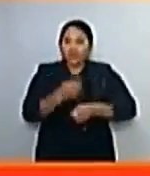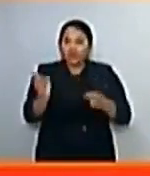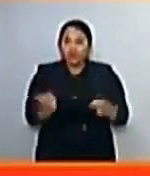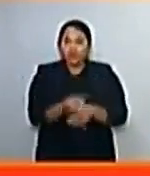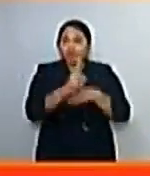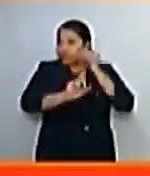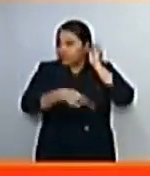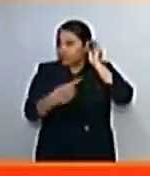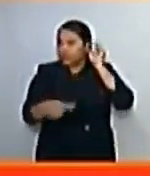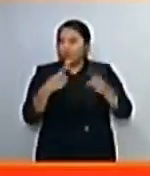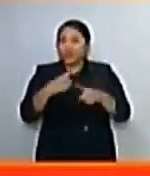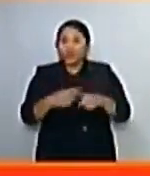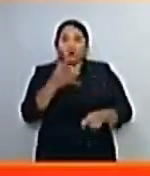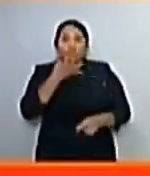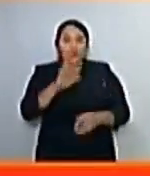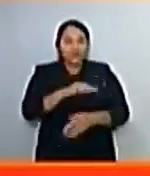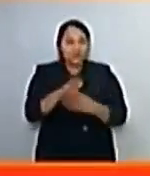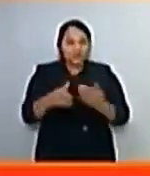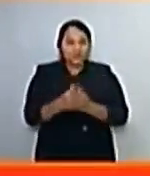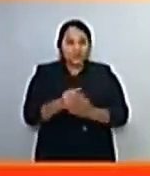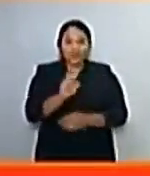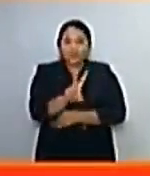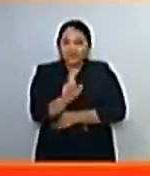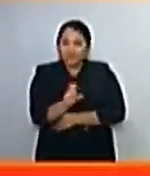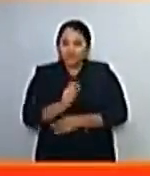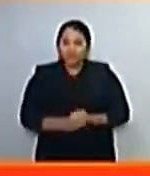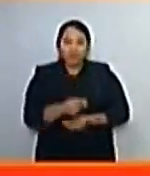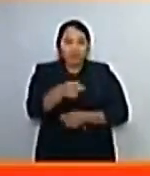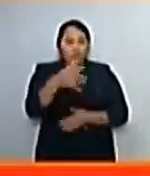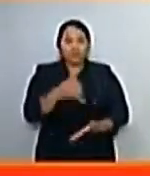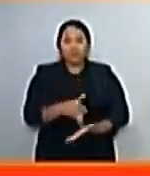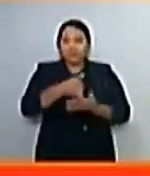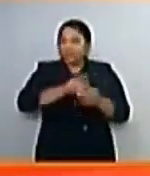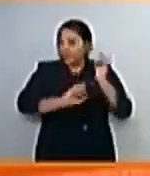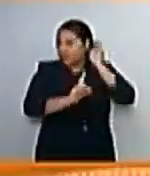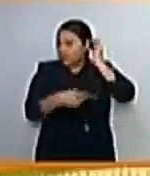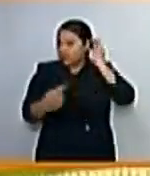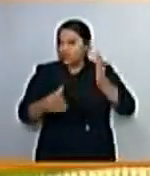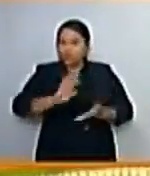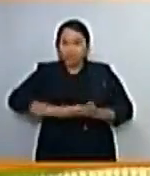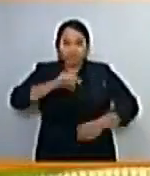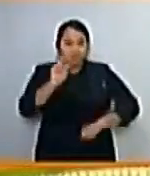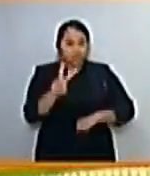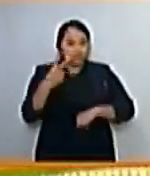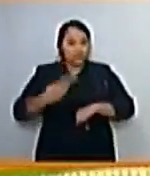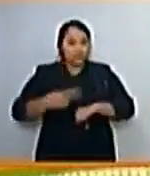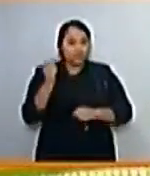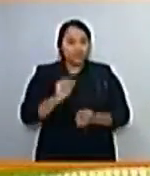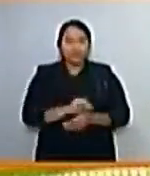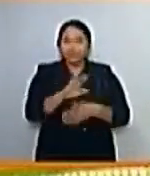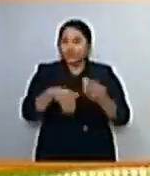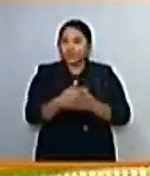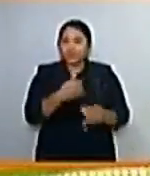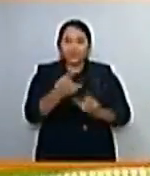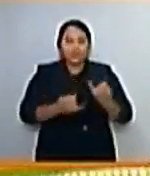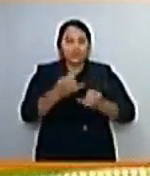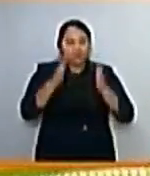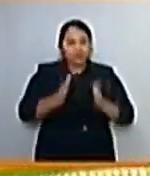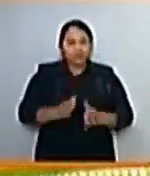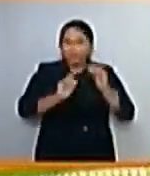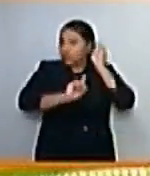X. Les deseo suerte porque esas 2X, tu premio de la diaria es multiplicado 2 veces. Y para todos los jugadores de más